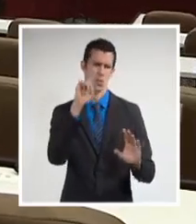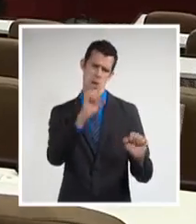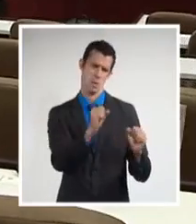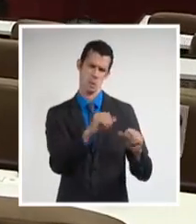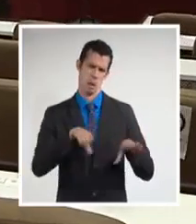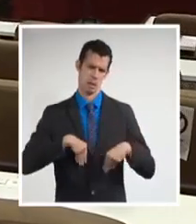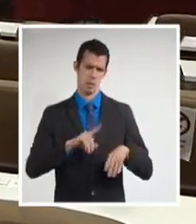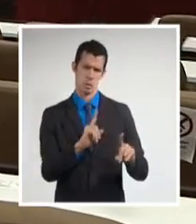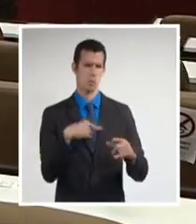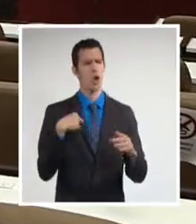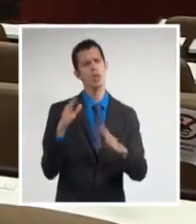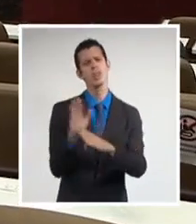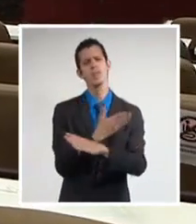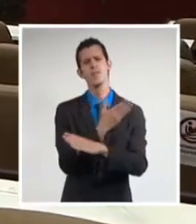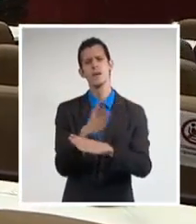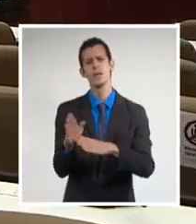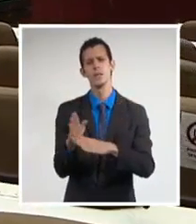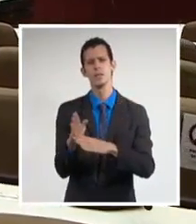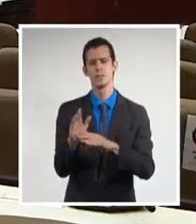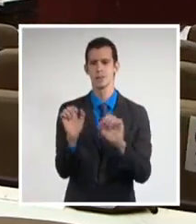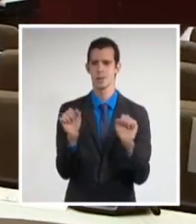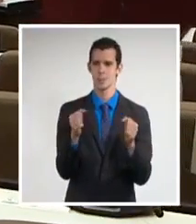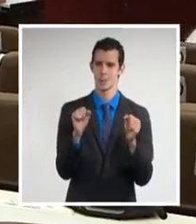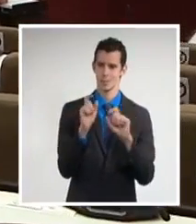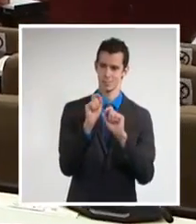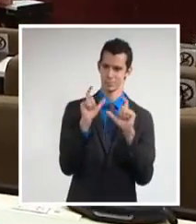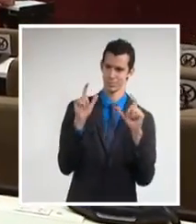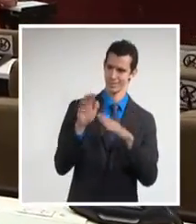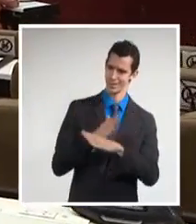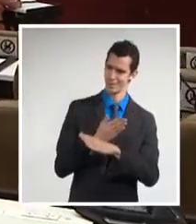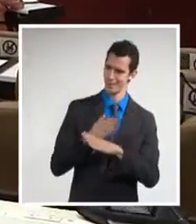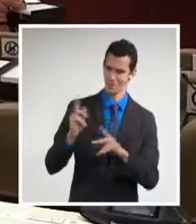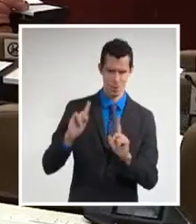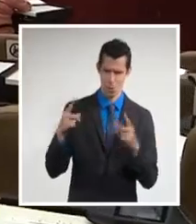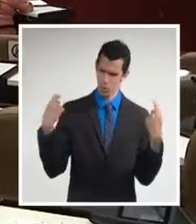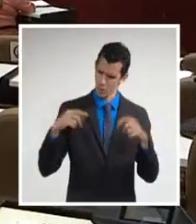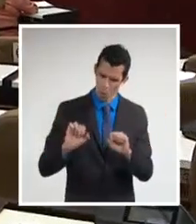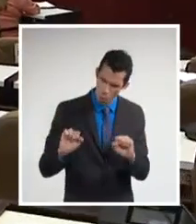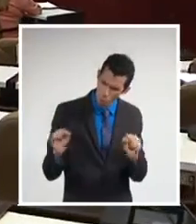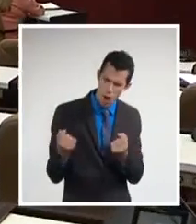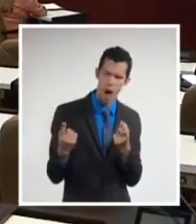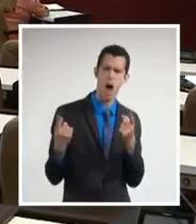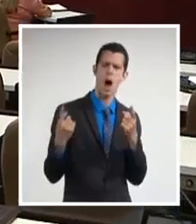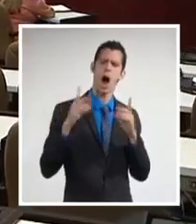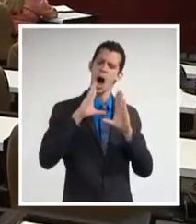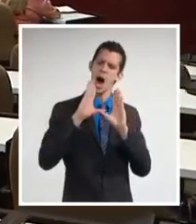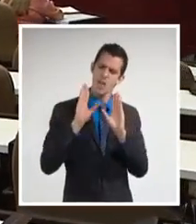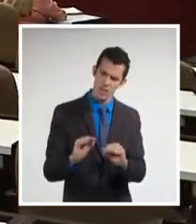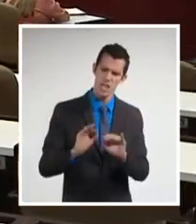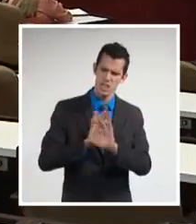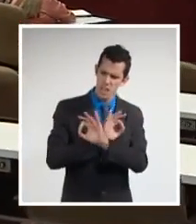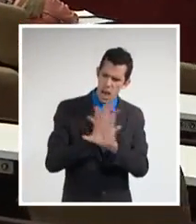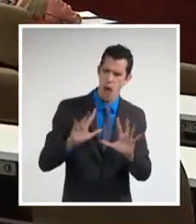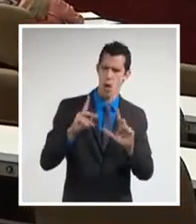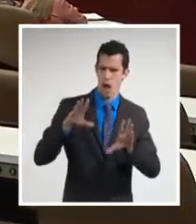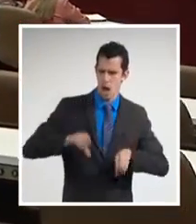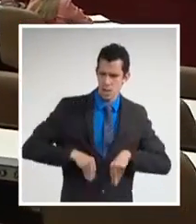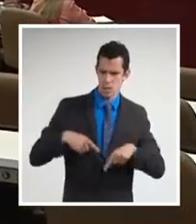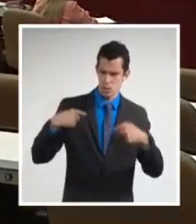socialismo pruebe sus posibilidades, su viabilidad. Y Cuba, con sus jóvenes, está en primera fila de la